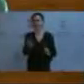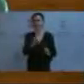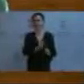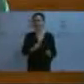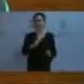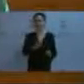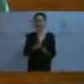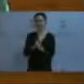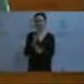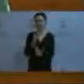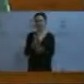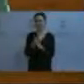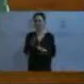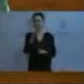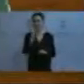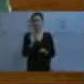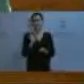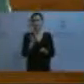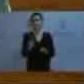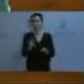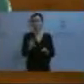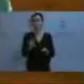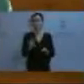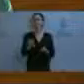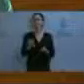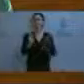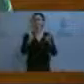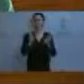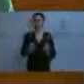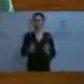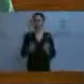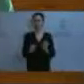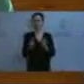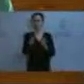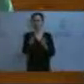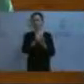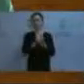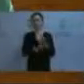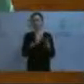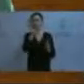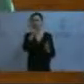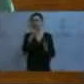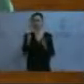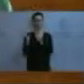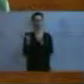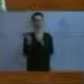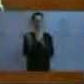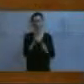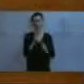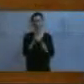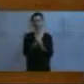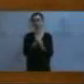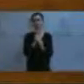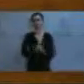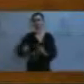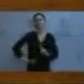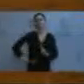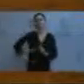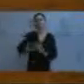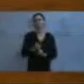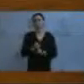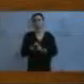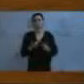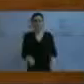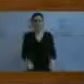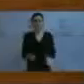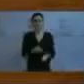esas políticas que en el ámbito nacional se configuran como facilitadoras del empleo. Usted decía en